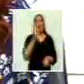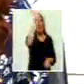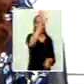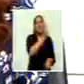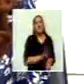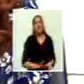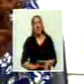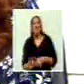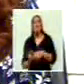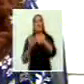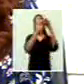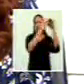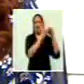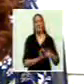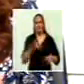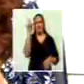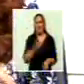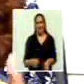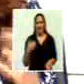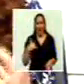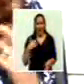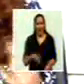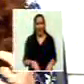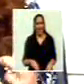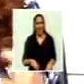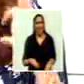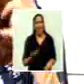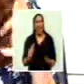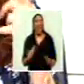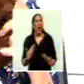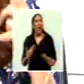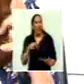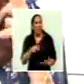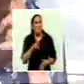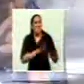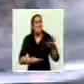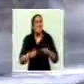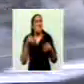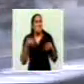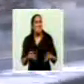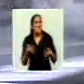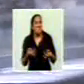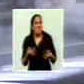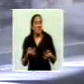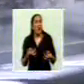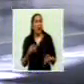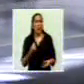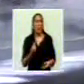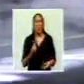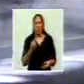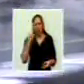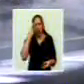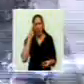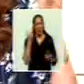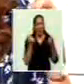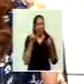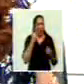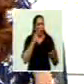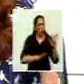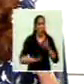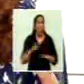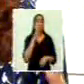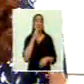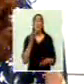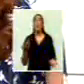un país federal y competitivo en serio, porque imagínense todo lo que significa en términos económicos que una persona,